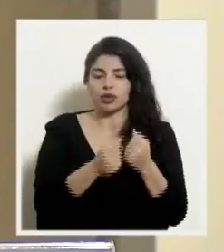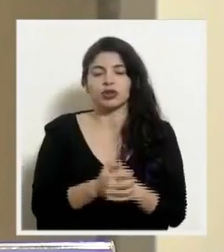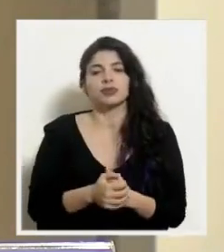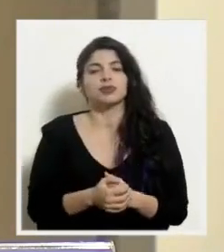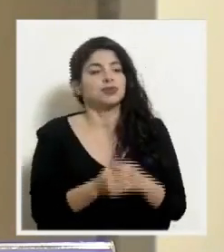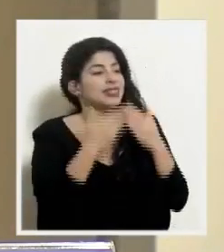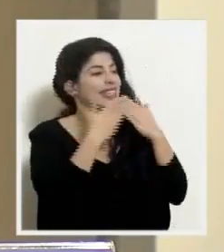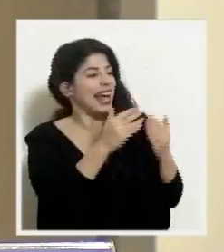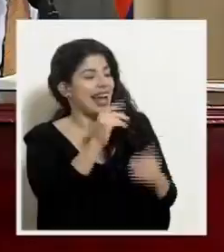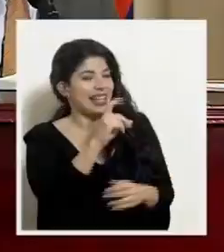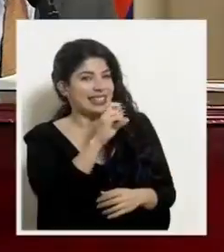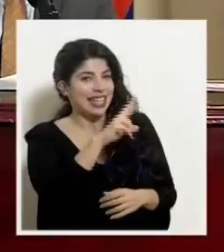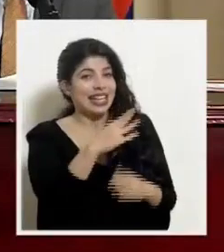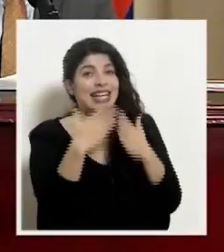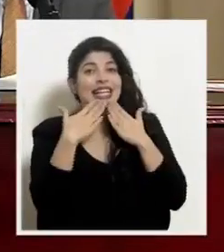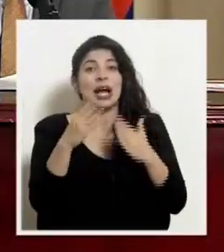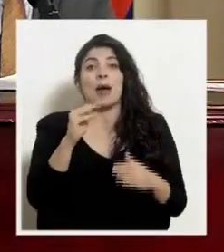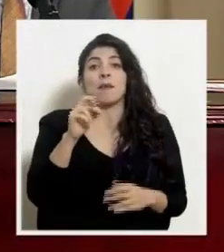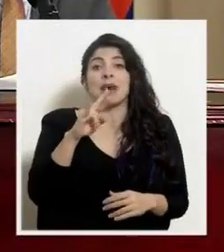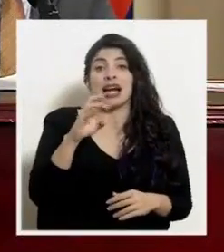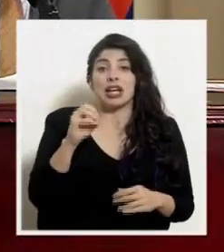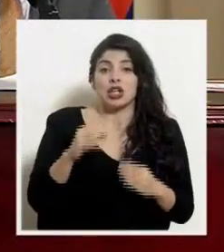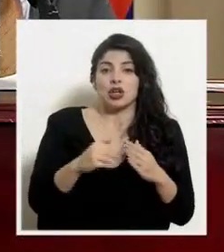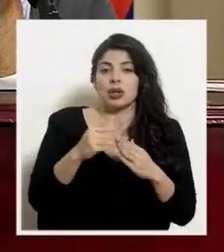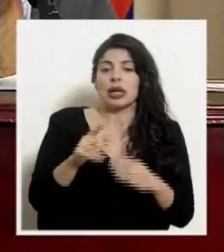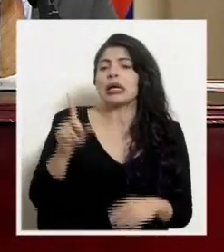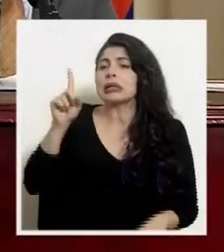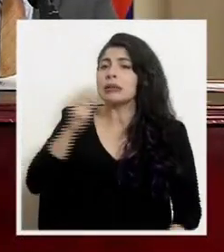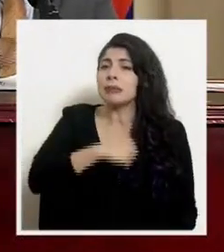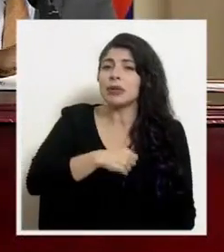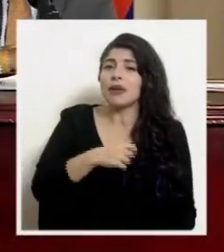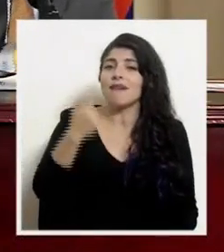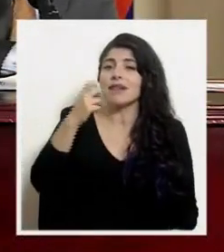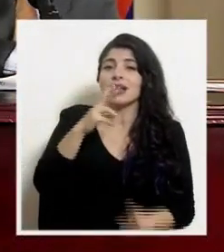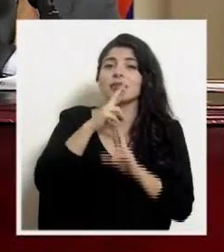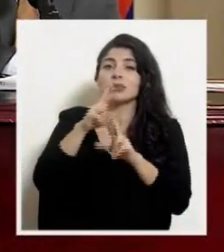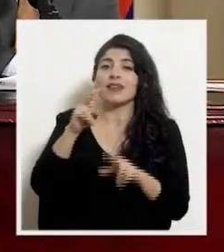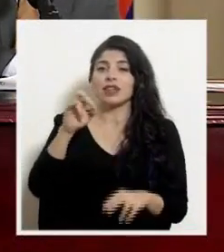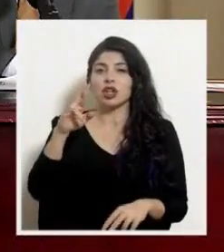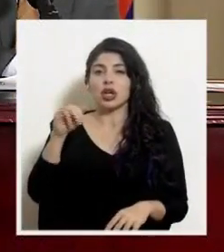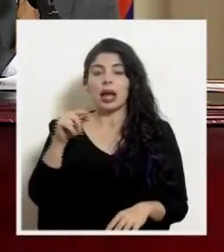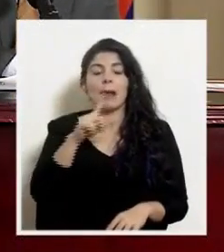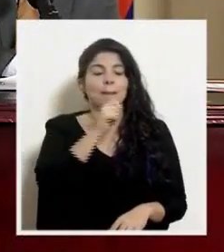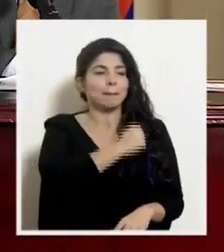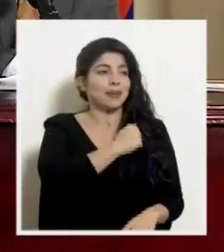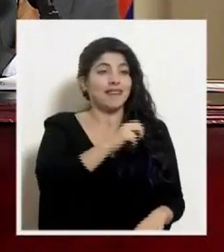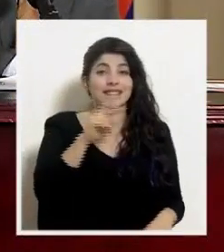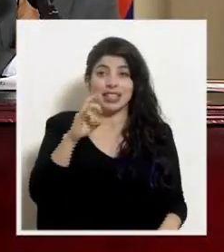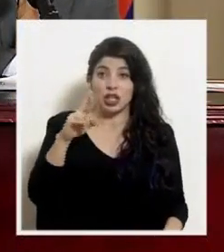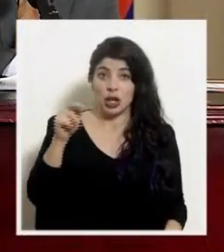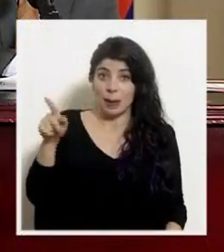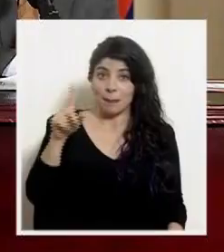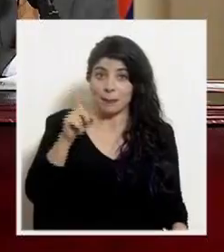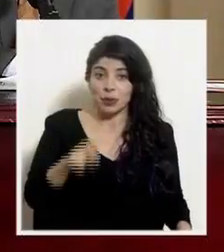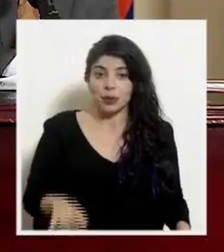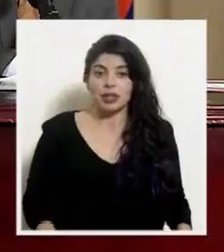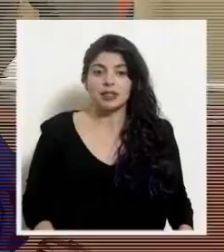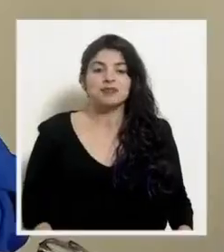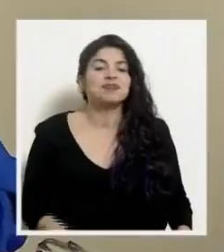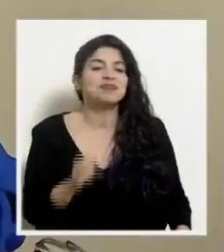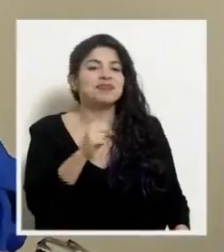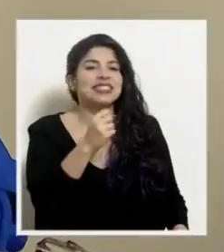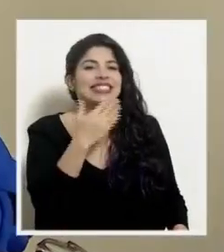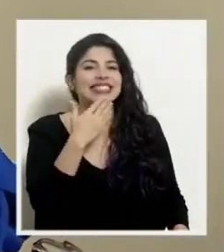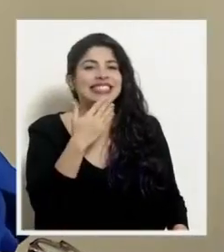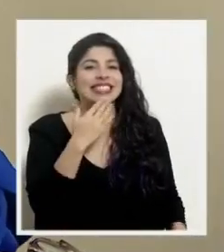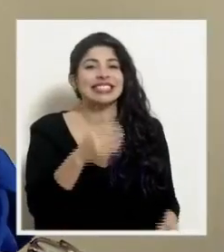gracias, don Alexander. Muchísimas gracias, Mario. El siguiente... Disculpe, me falta la respuesta de doña Victoria. perdón, doña Victoria, tenía una consulta presente. No, muchas